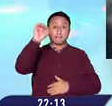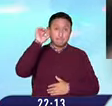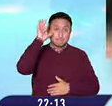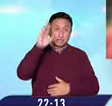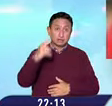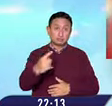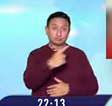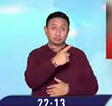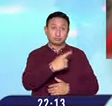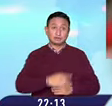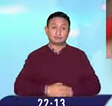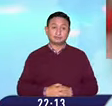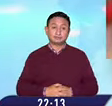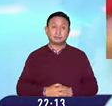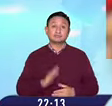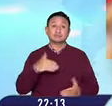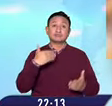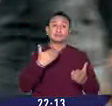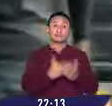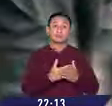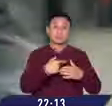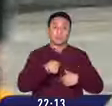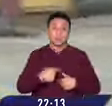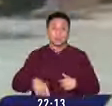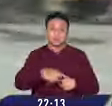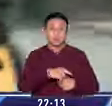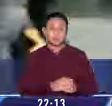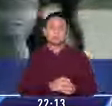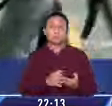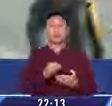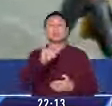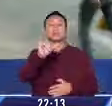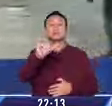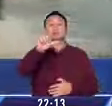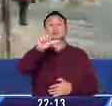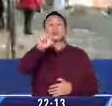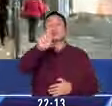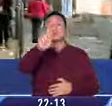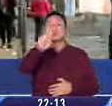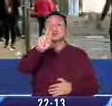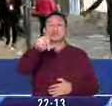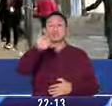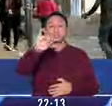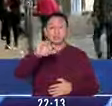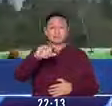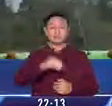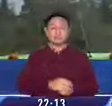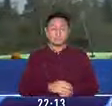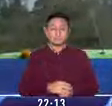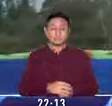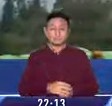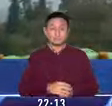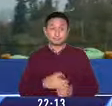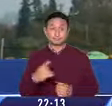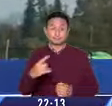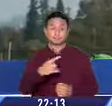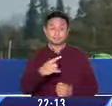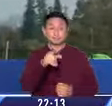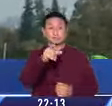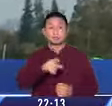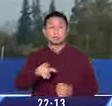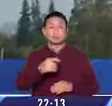estos. Al lugar llegamos. Es la parroquia de Yaruquí, al noroccidente de la capital. Y esto es lo que dicen